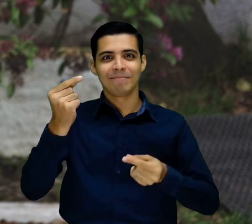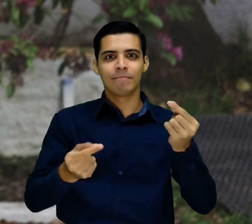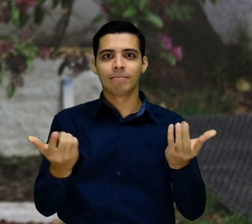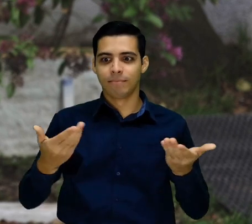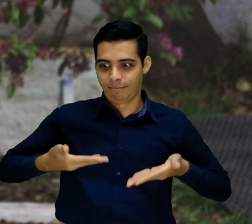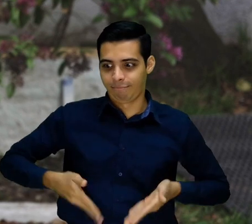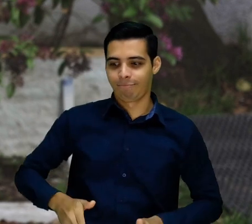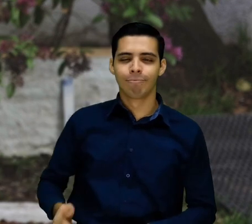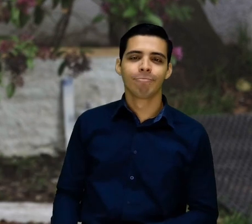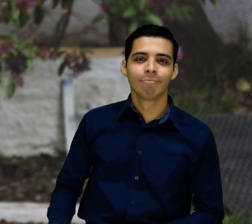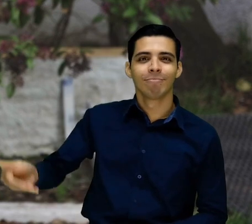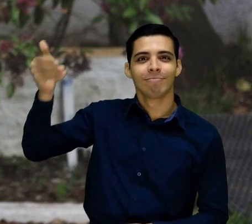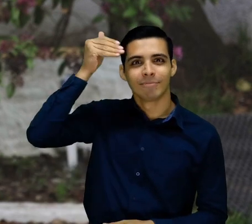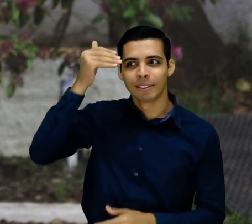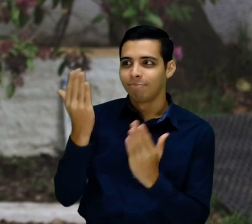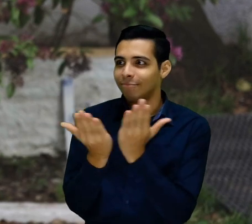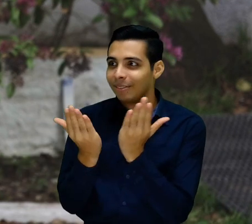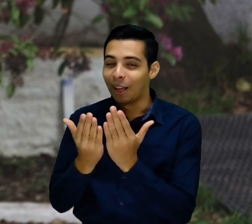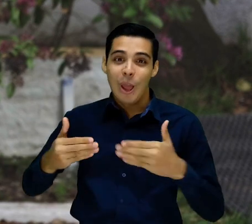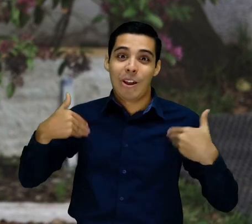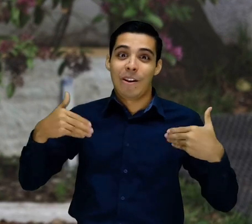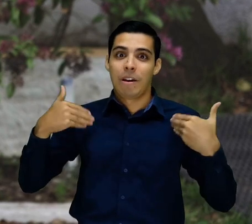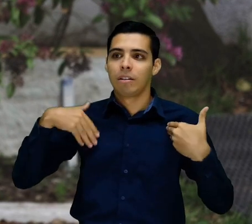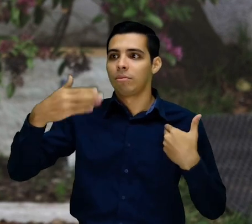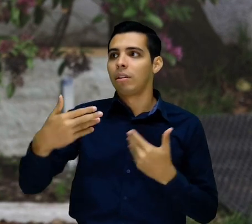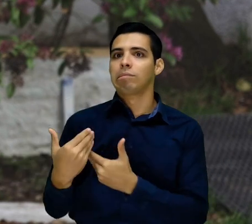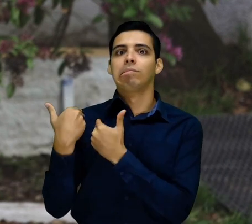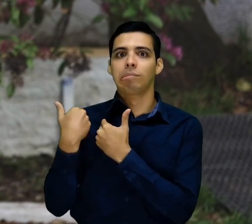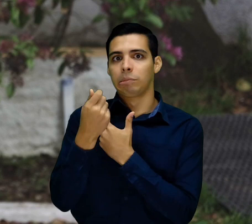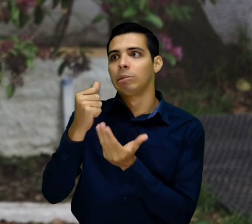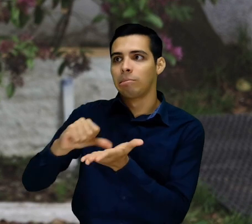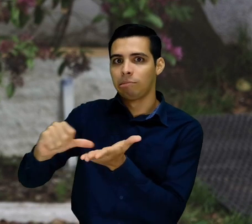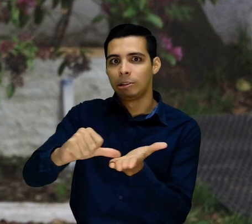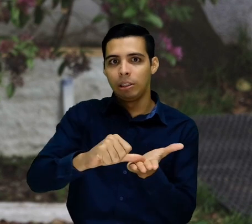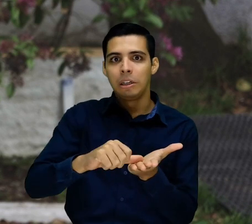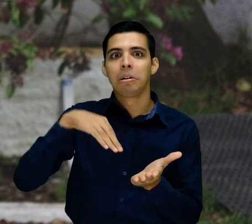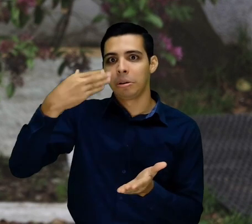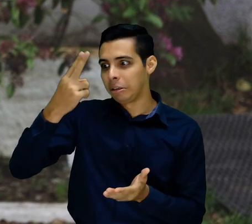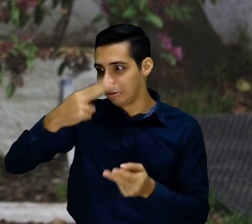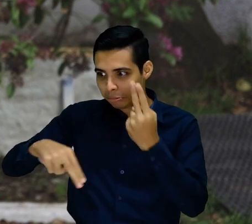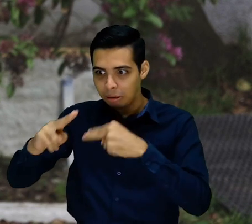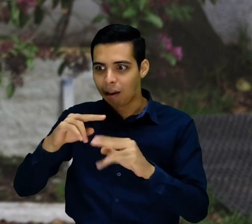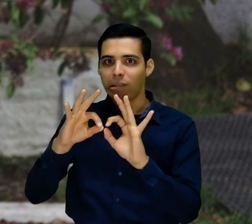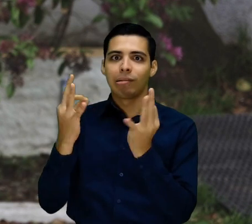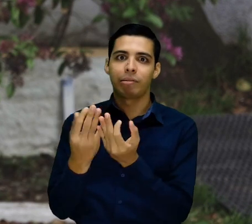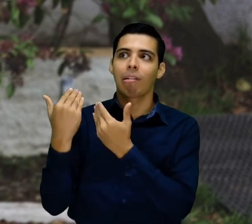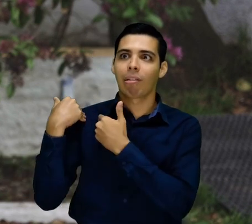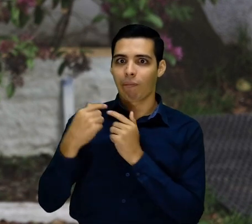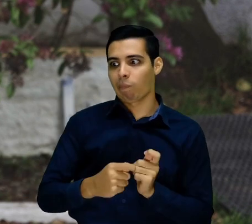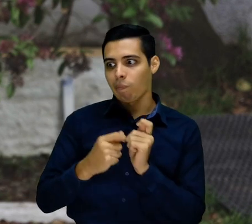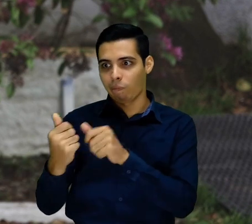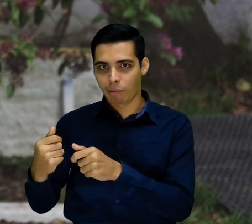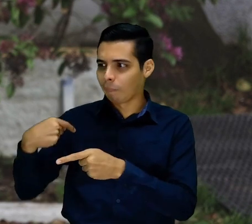Financiero. Nacemos, crecemos, estudiamos, disfrutamos y adquirimos compromisos financieros. Nos reproducimos,